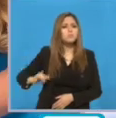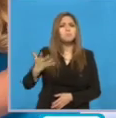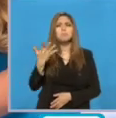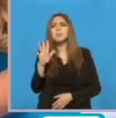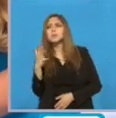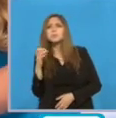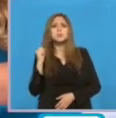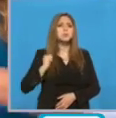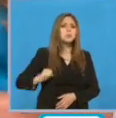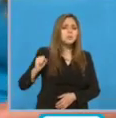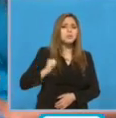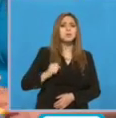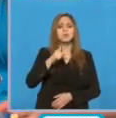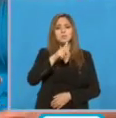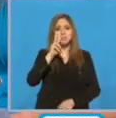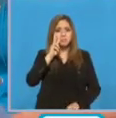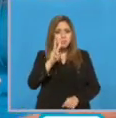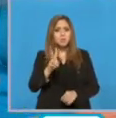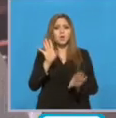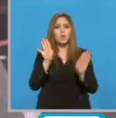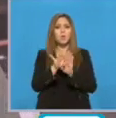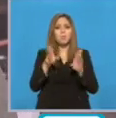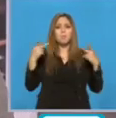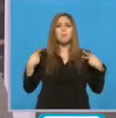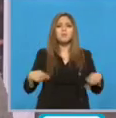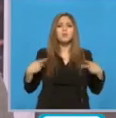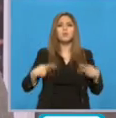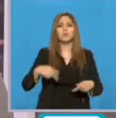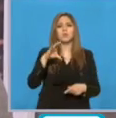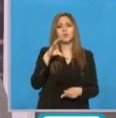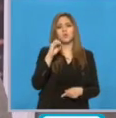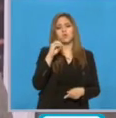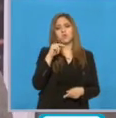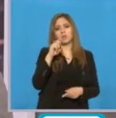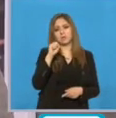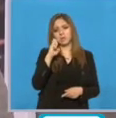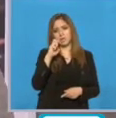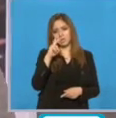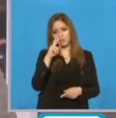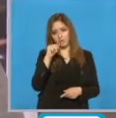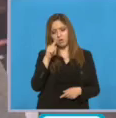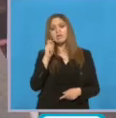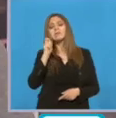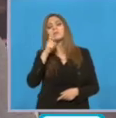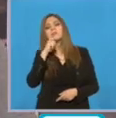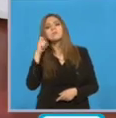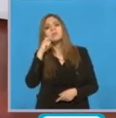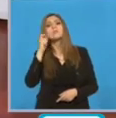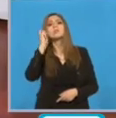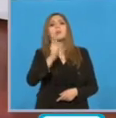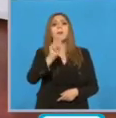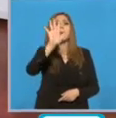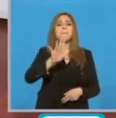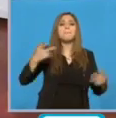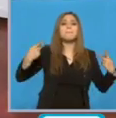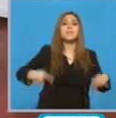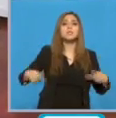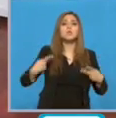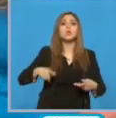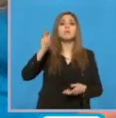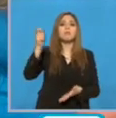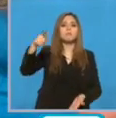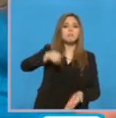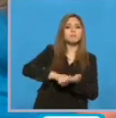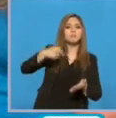siglos donde había mucho mayor conservadurismo en el tema sexual, se hablaba de que era una posesión diabólica, que era una